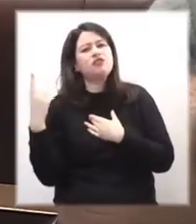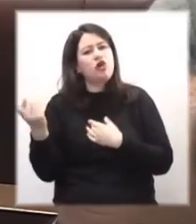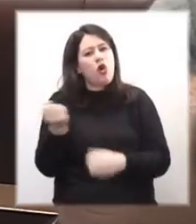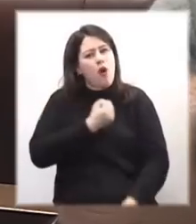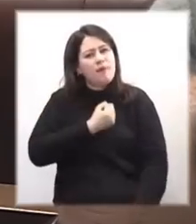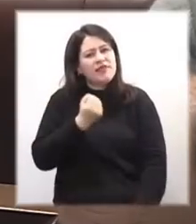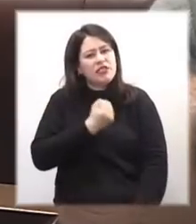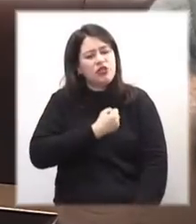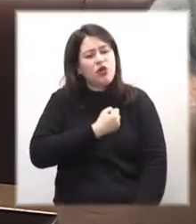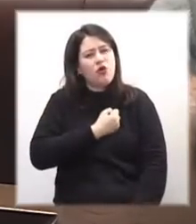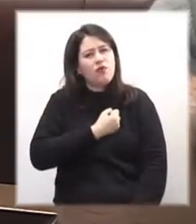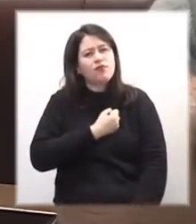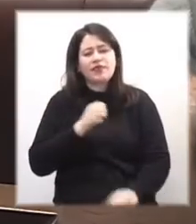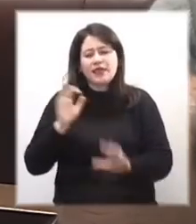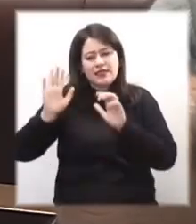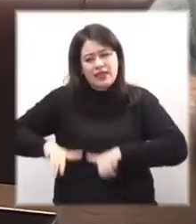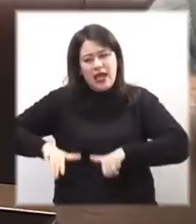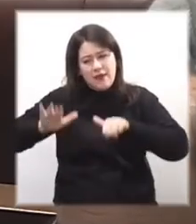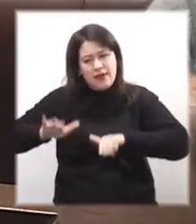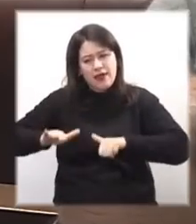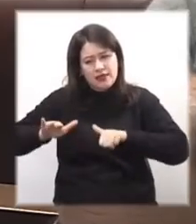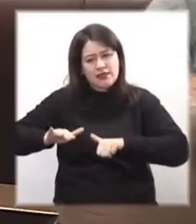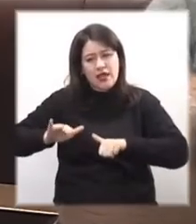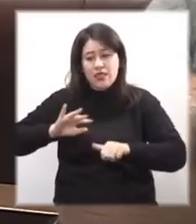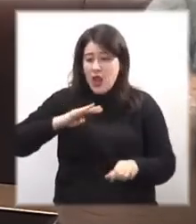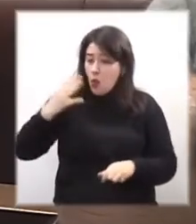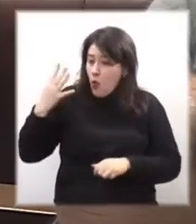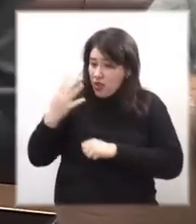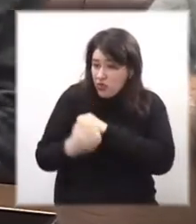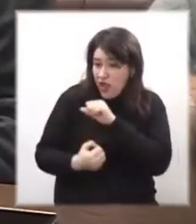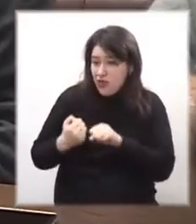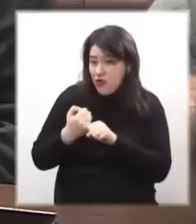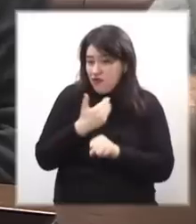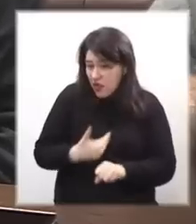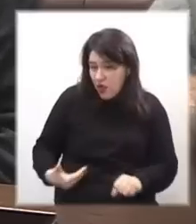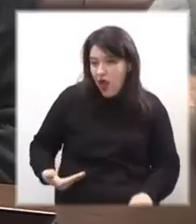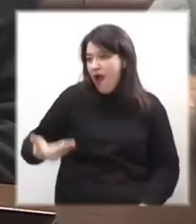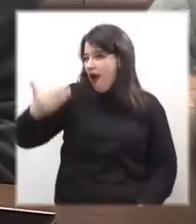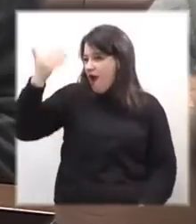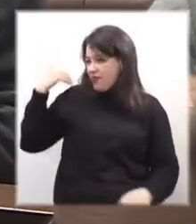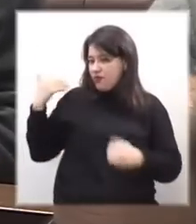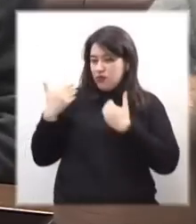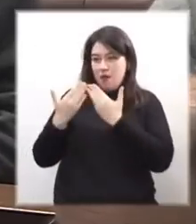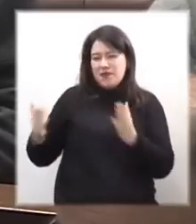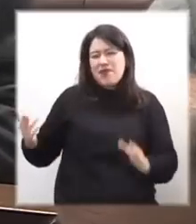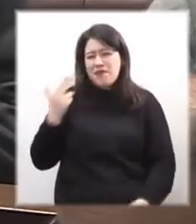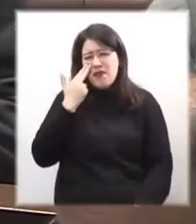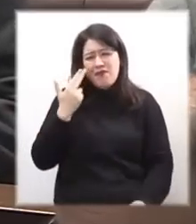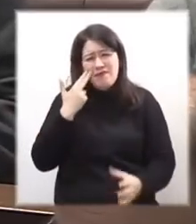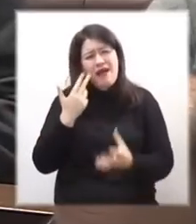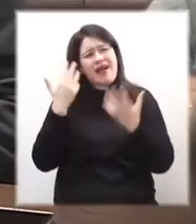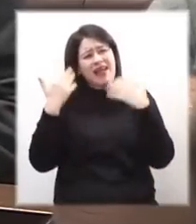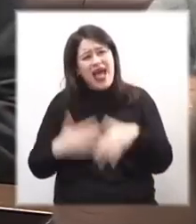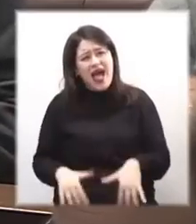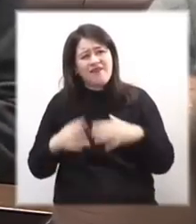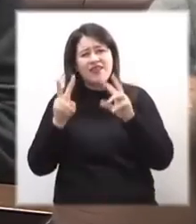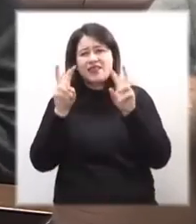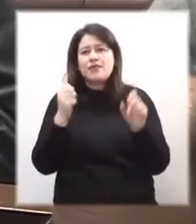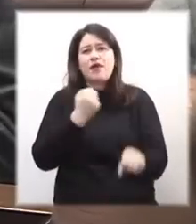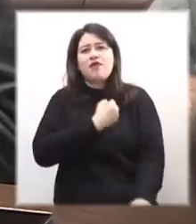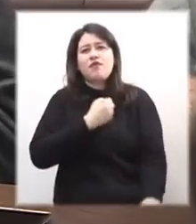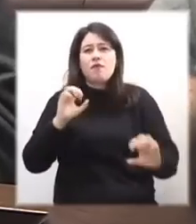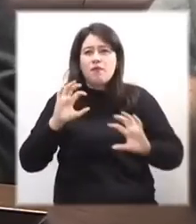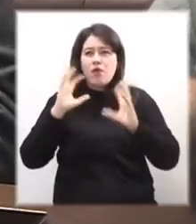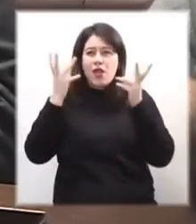pasando 6 meses del 4º año de gobierno? Y no se creó antes, cuando teníamos un problema enorme en materia de homicidios y